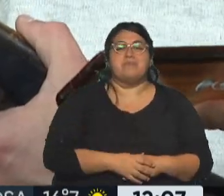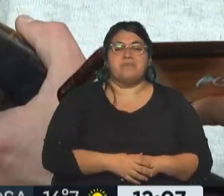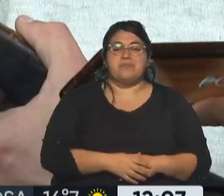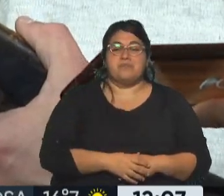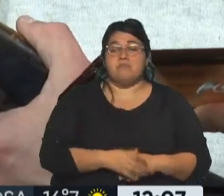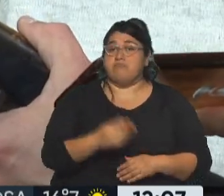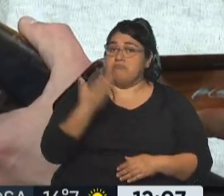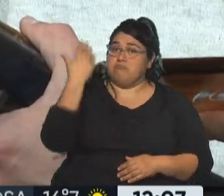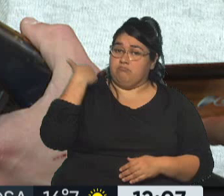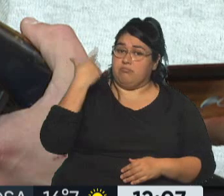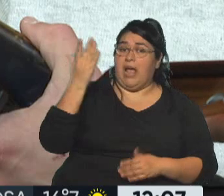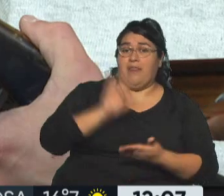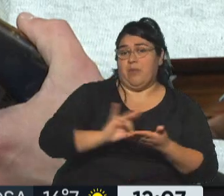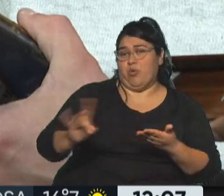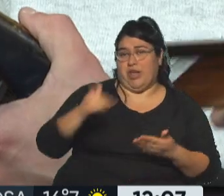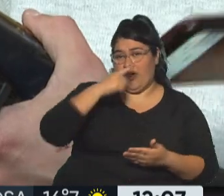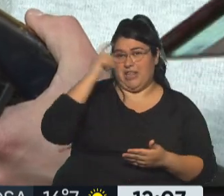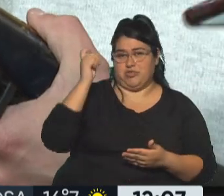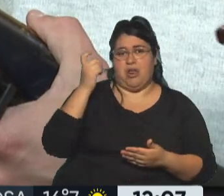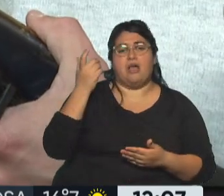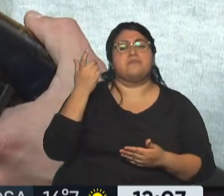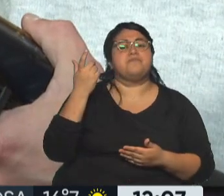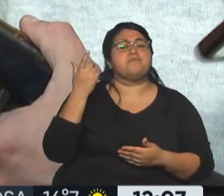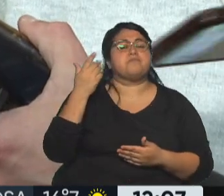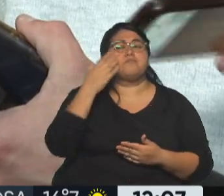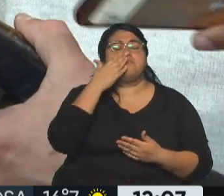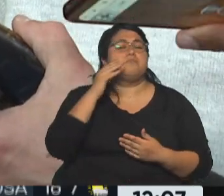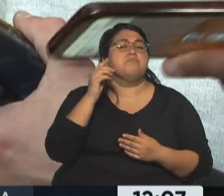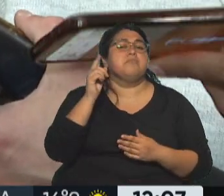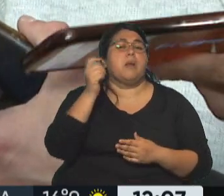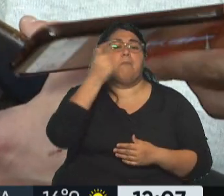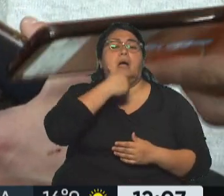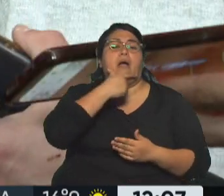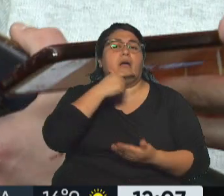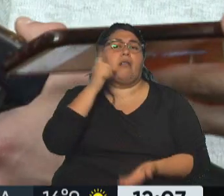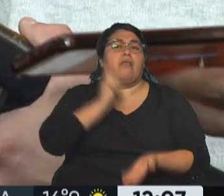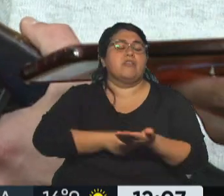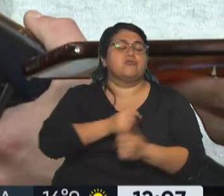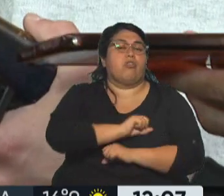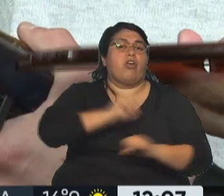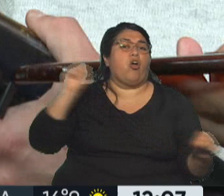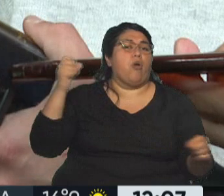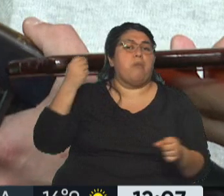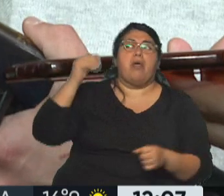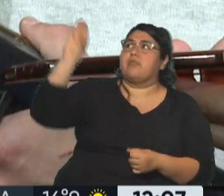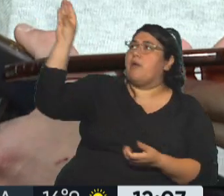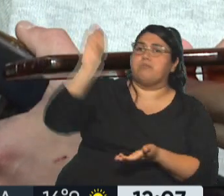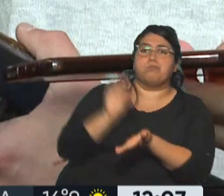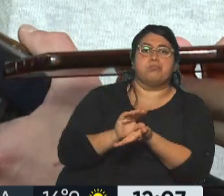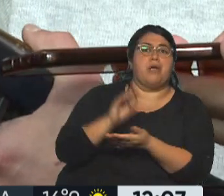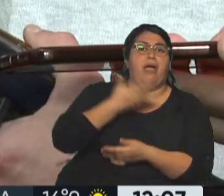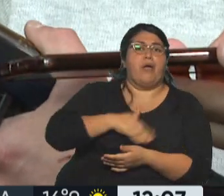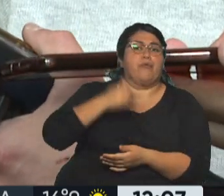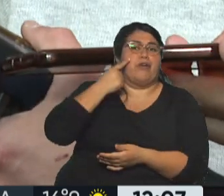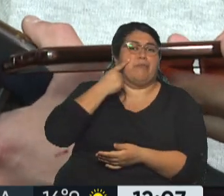estrictamente así yo En aquel momento era diputado Nacional macri de un día para el otro tomó el crédito más grande de la historia de del